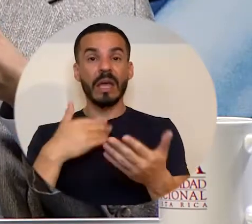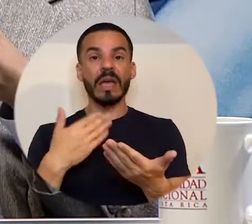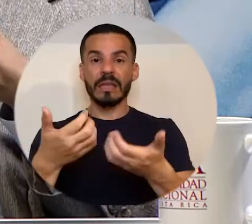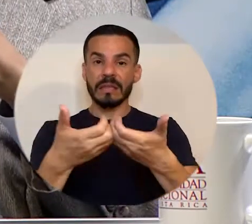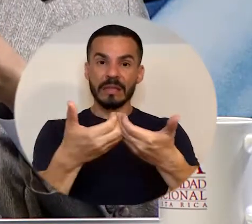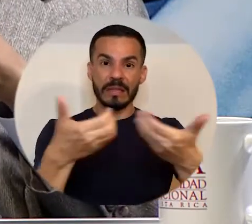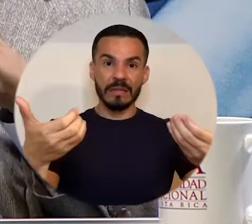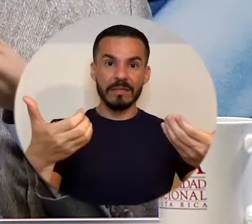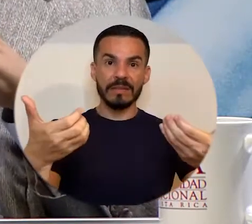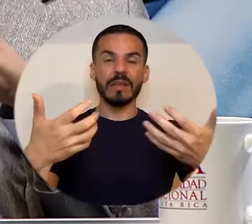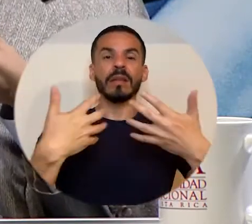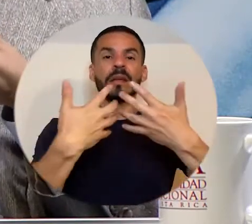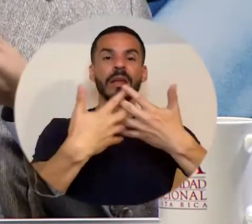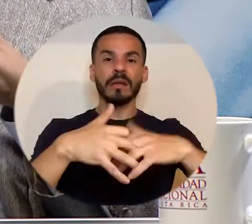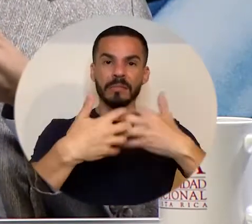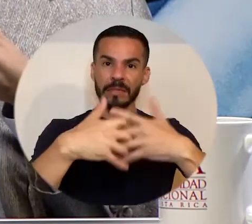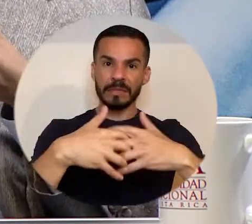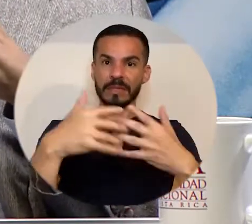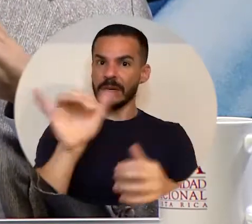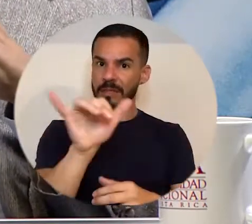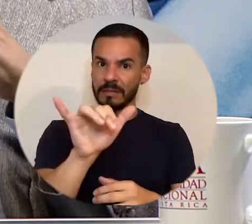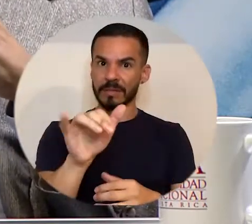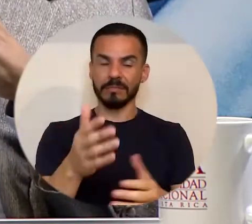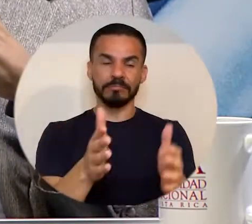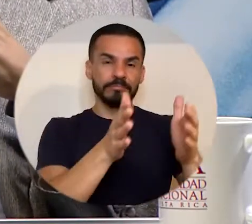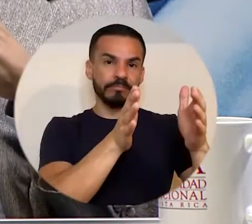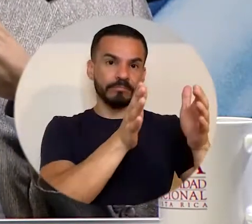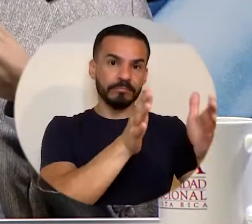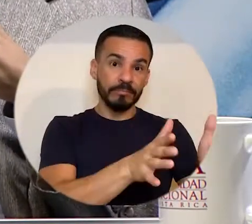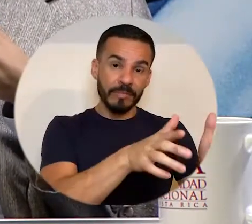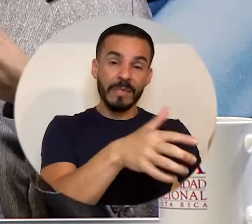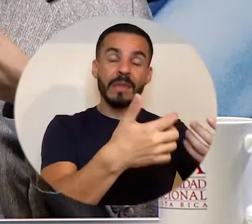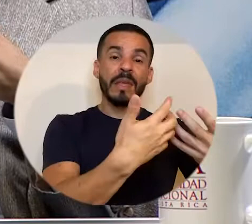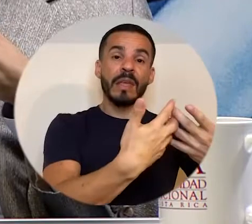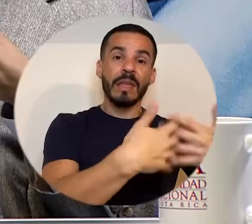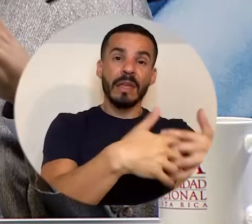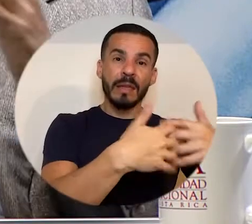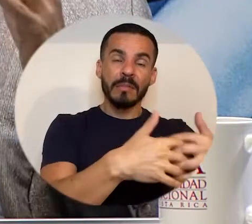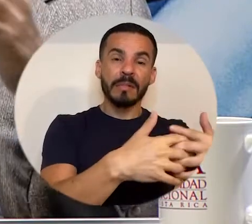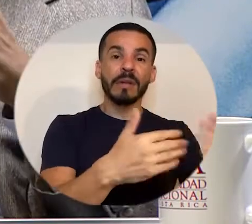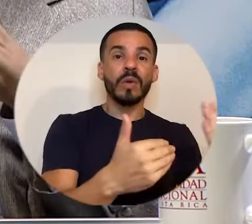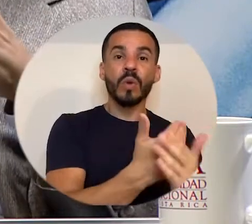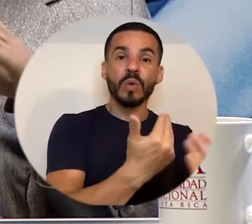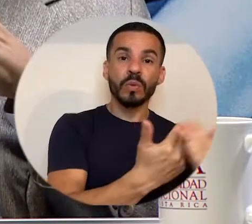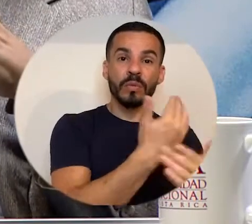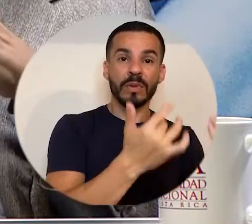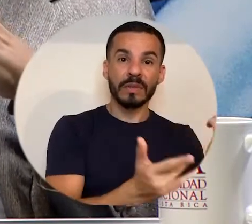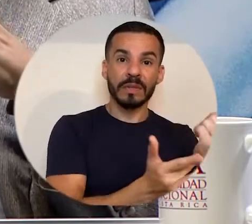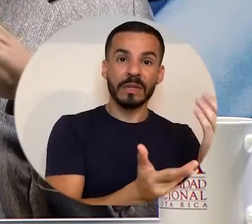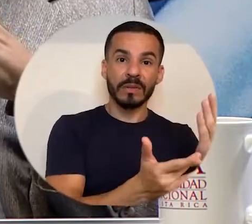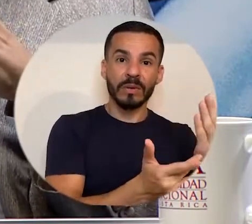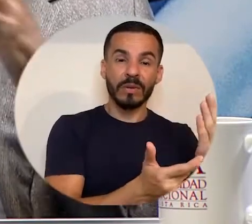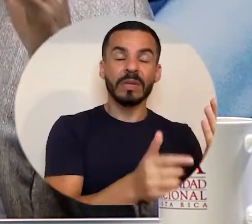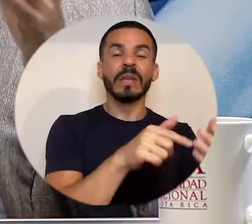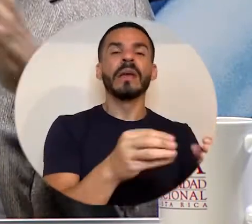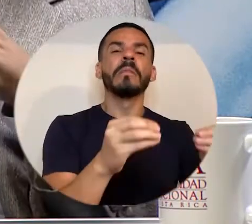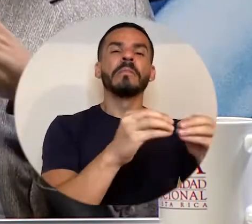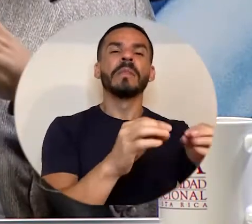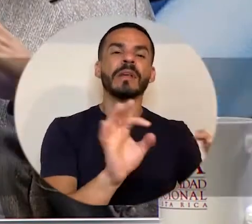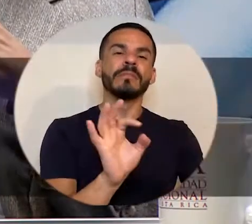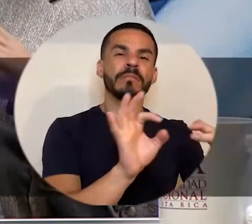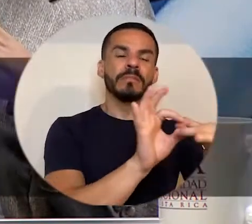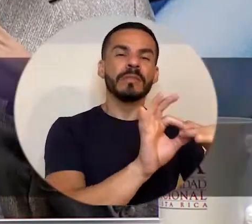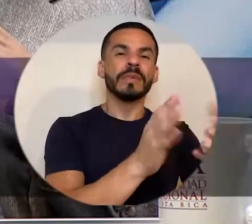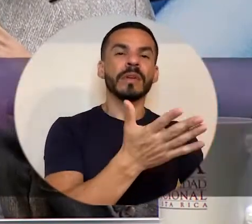división también empresarial. Tenemos las empresas, digamos, de nuevas tecnologías que están más